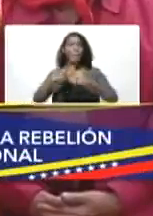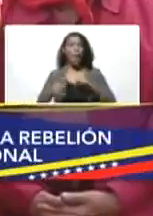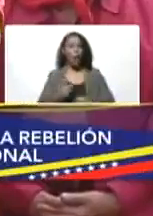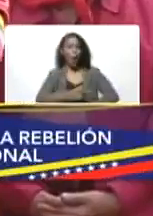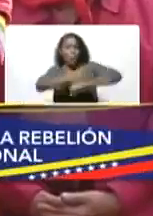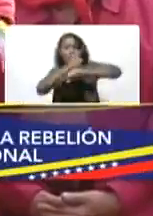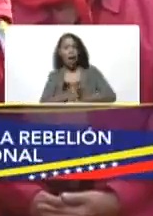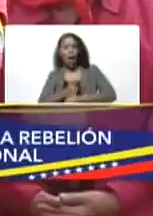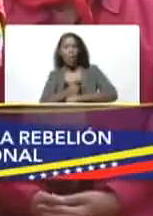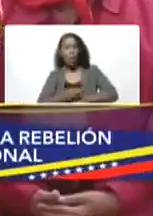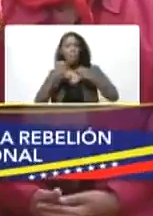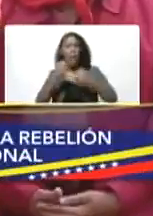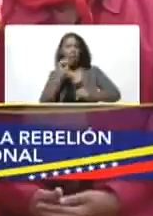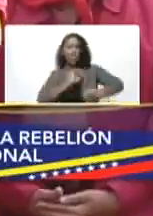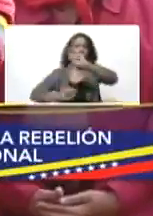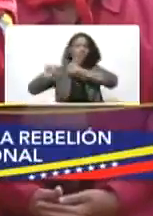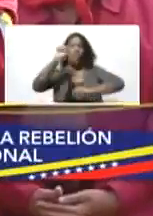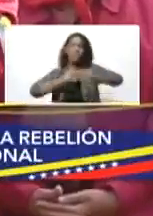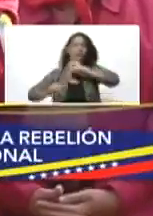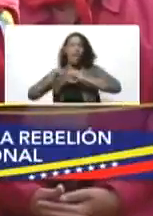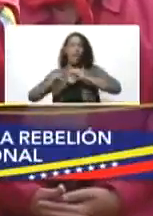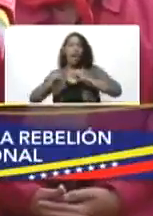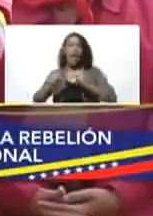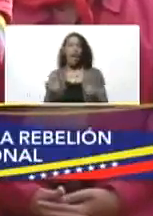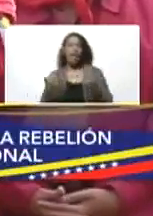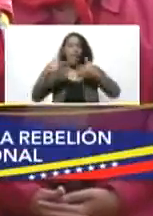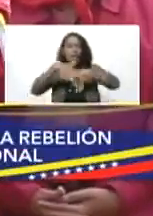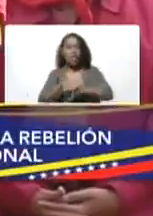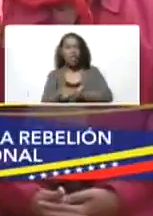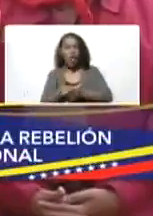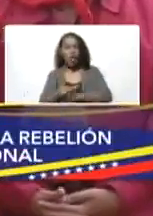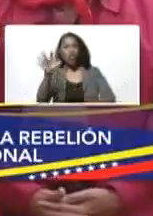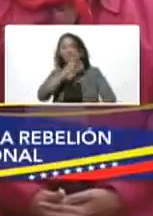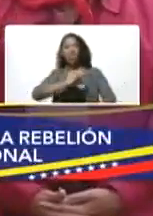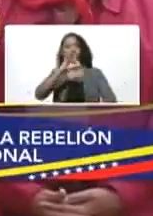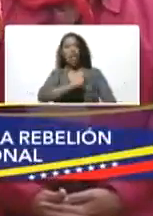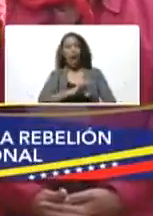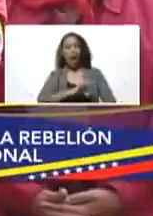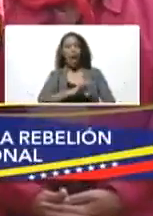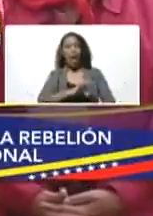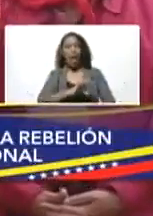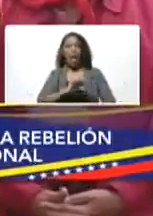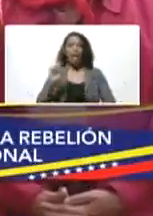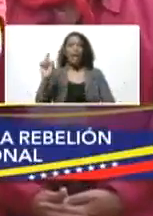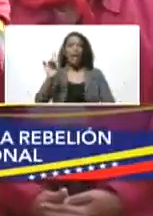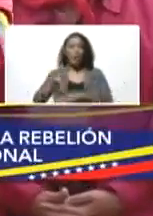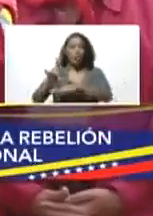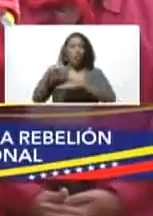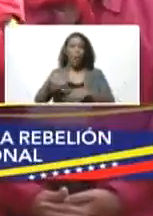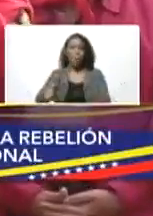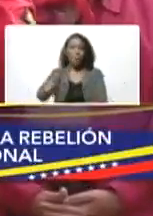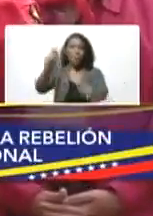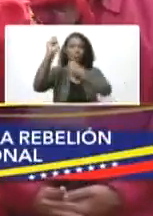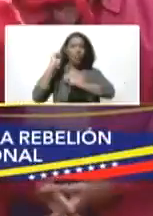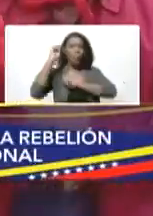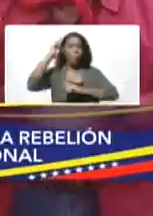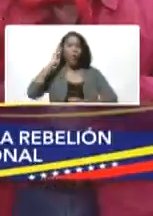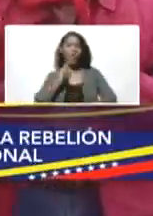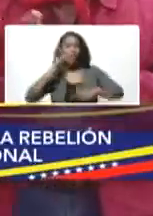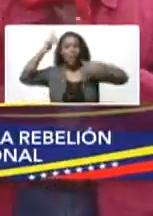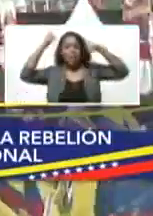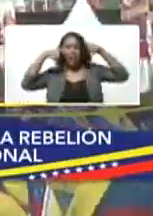armada para defender la integridad y la soberanía que nos dejó Bolívar y